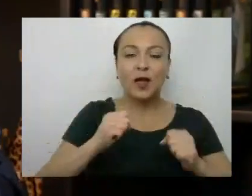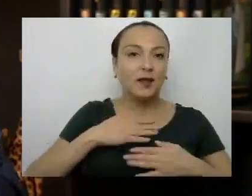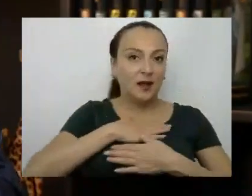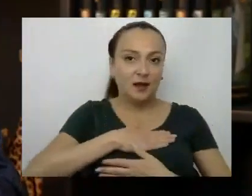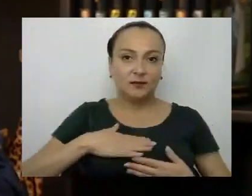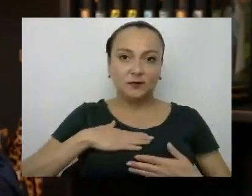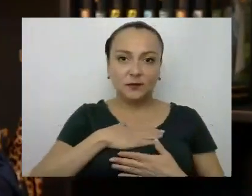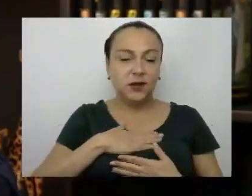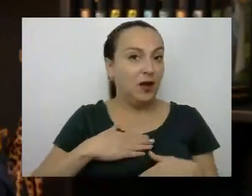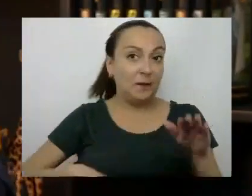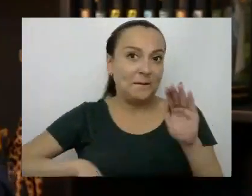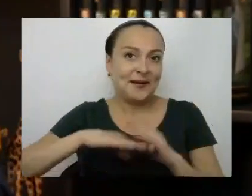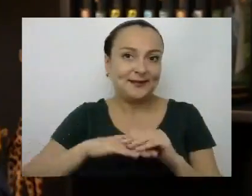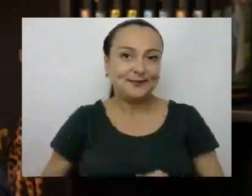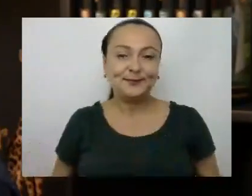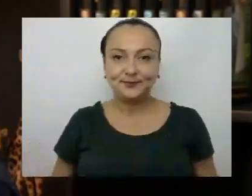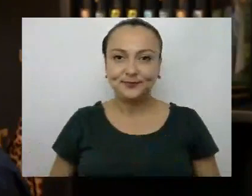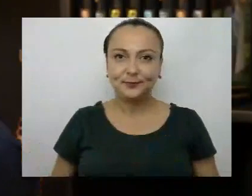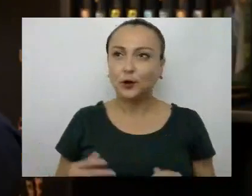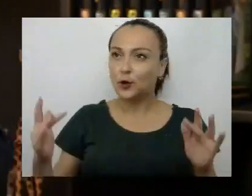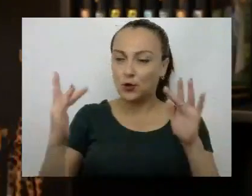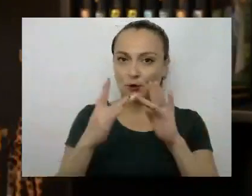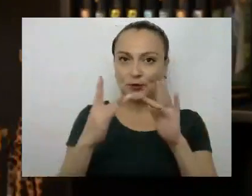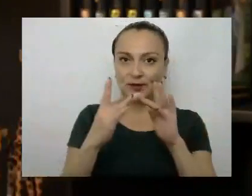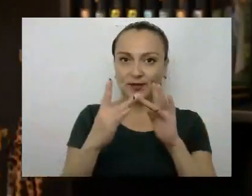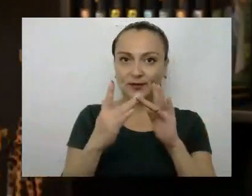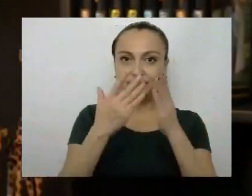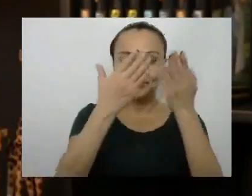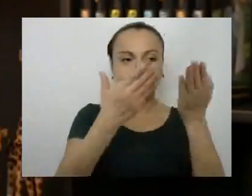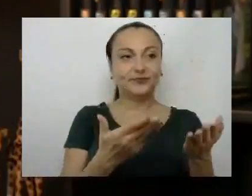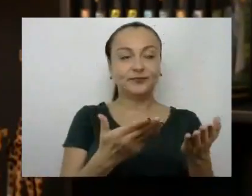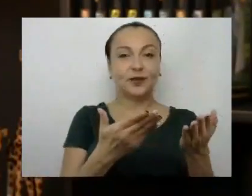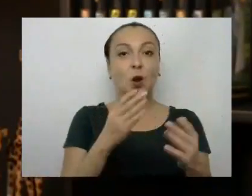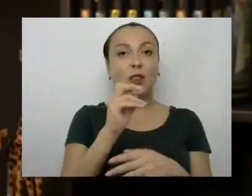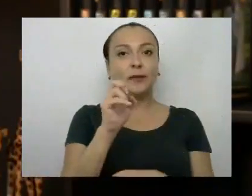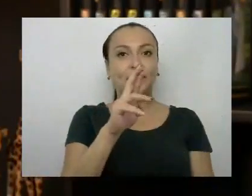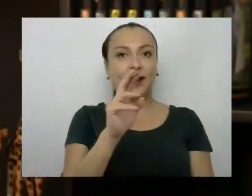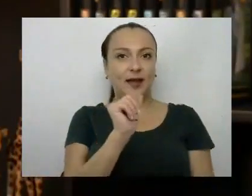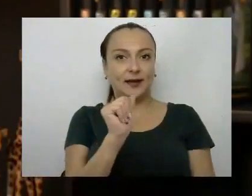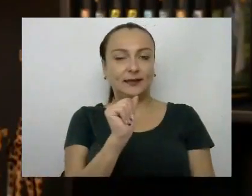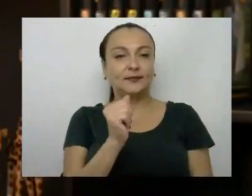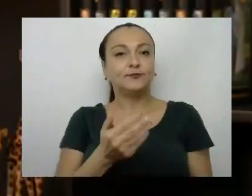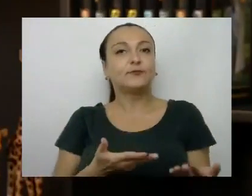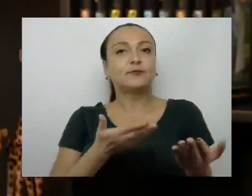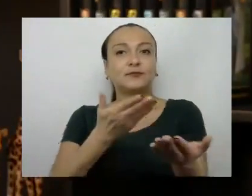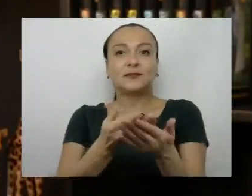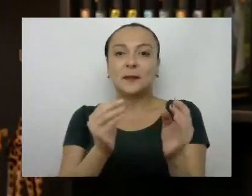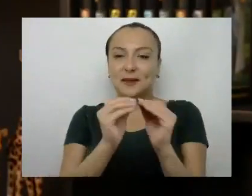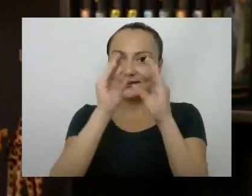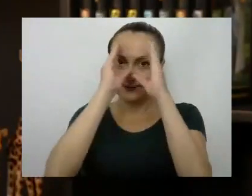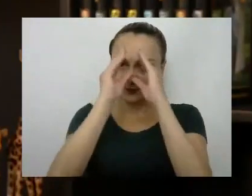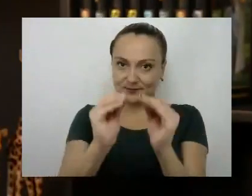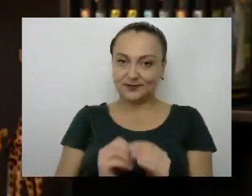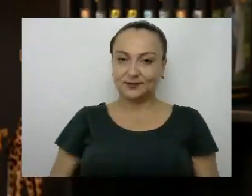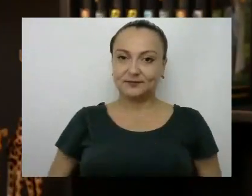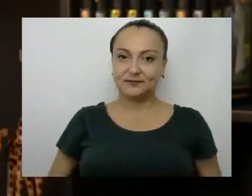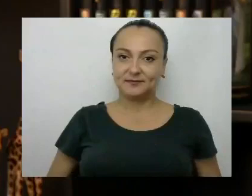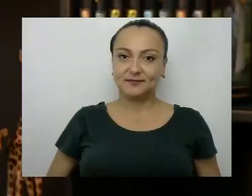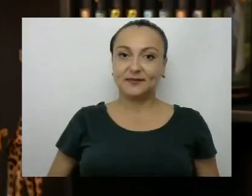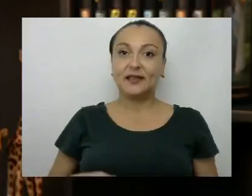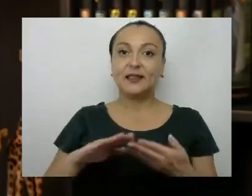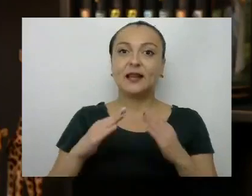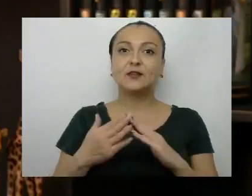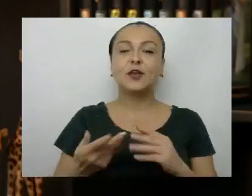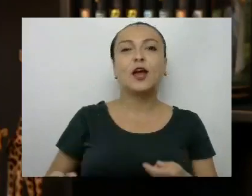al máximo. Hacemos contacto con nuestro compañero Oldemar Araya, quien nos ofrece información desde la ciudad